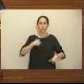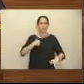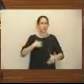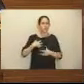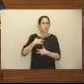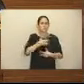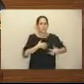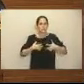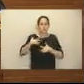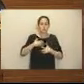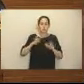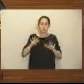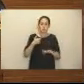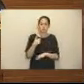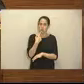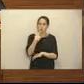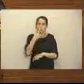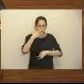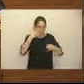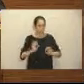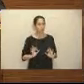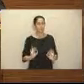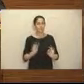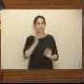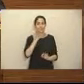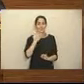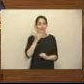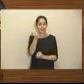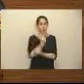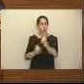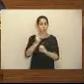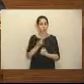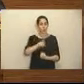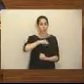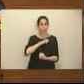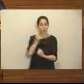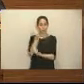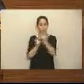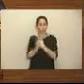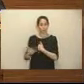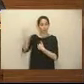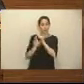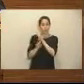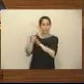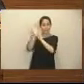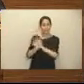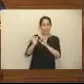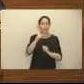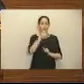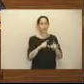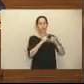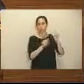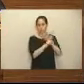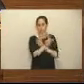pero no seré yo el que niegue la realidad de que sin un repunte económico de escala nacional y europea, malamente podremos revertir la